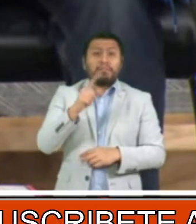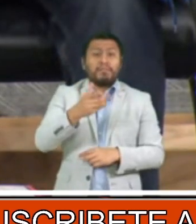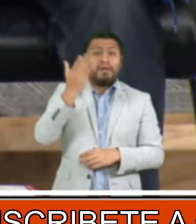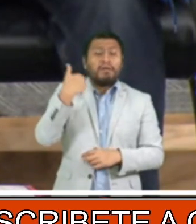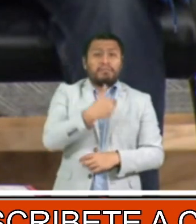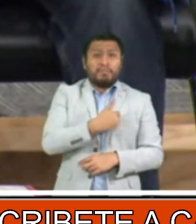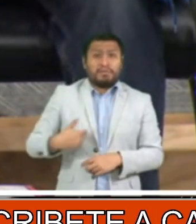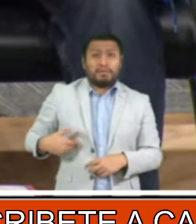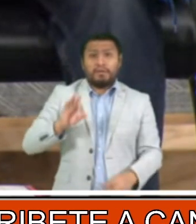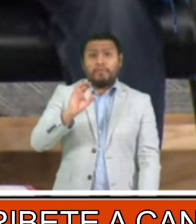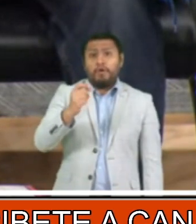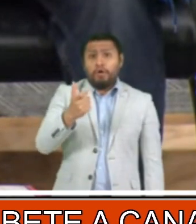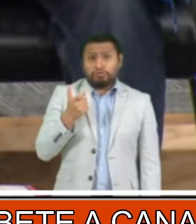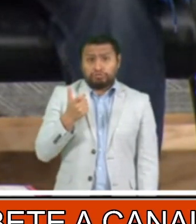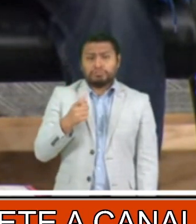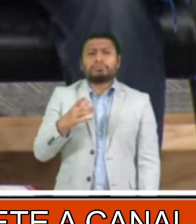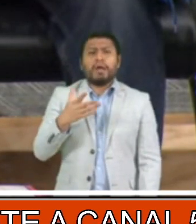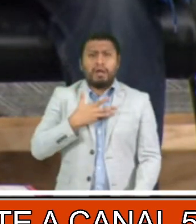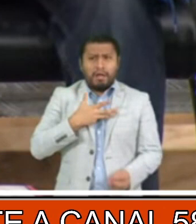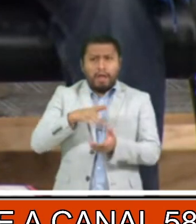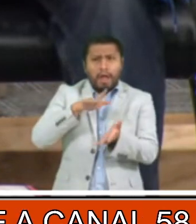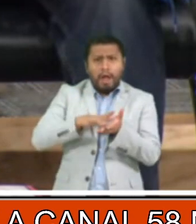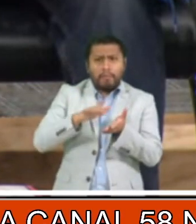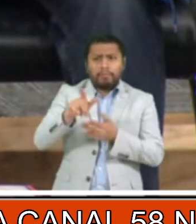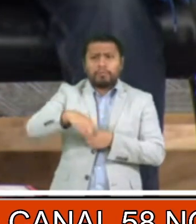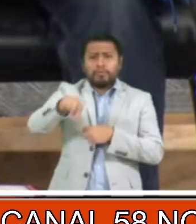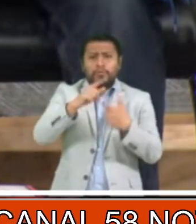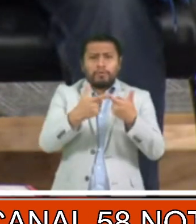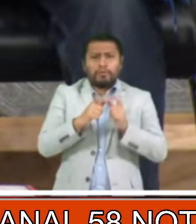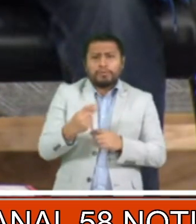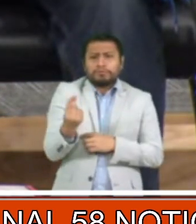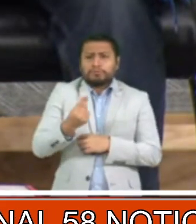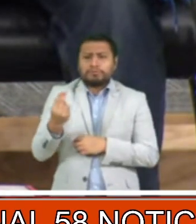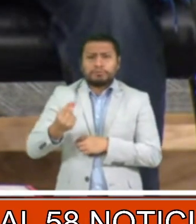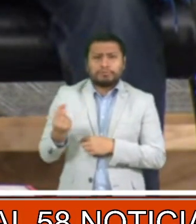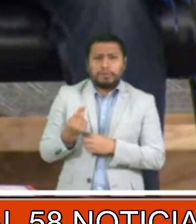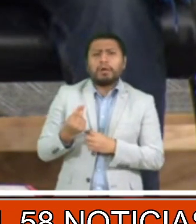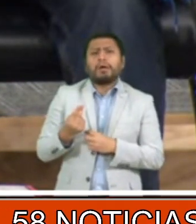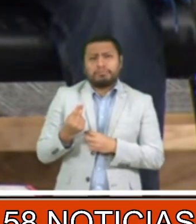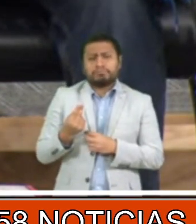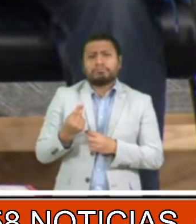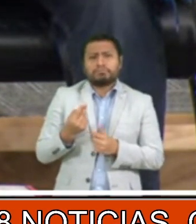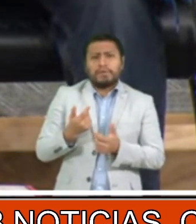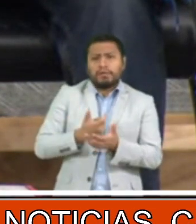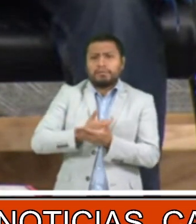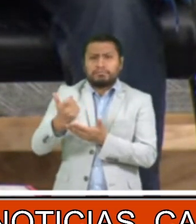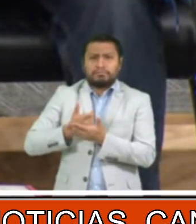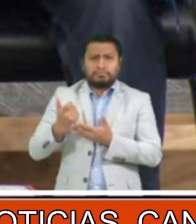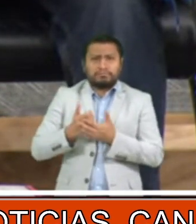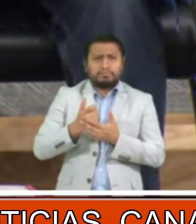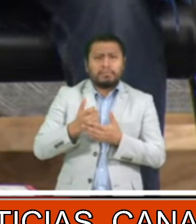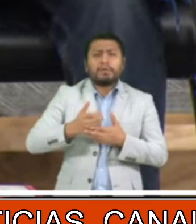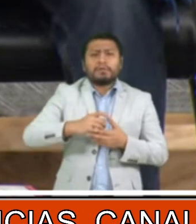Fox que los apoyos a las clases necesitadas serían un gasto que no estaría dispuesto a tolerar. Con